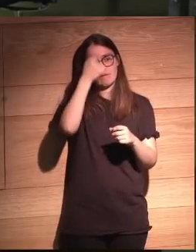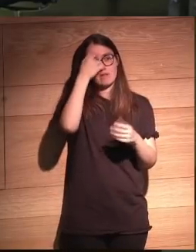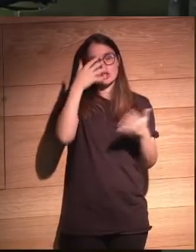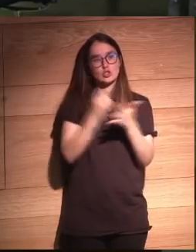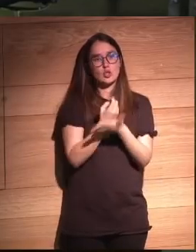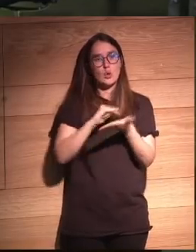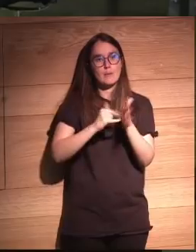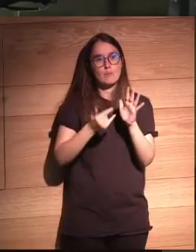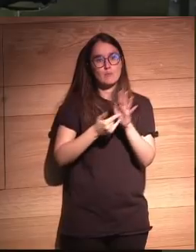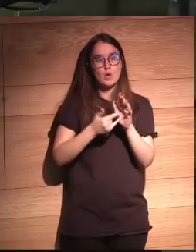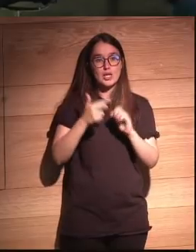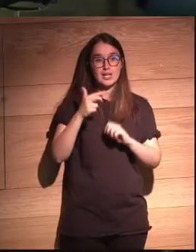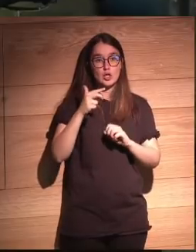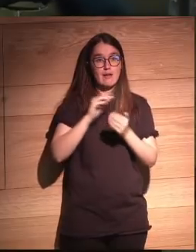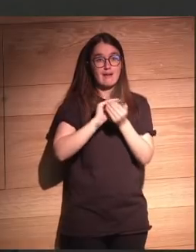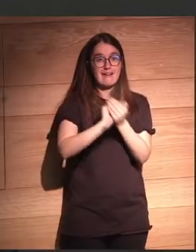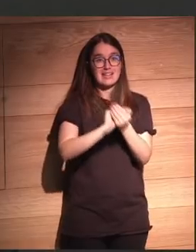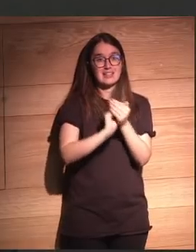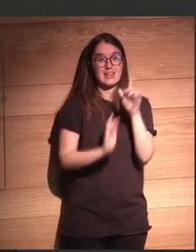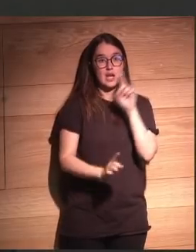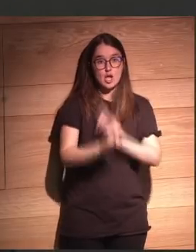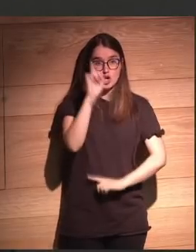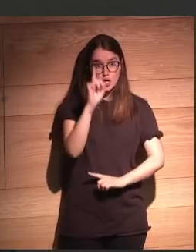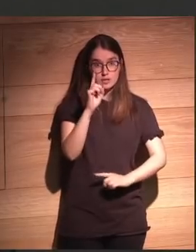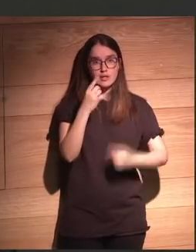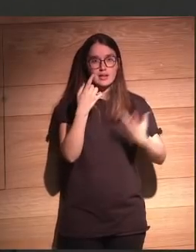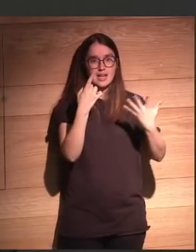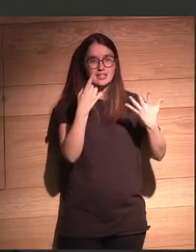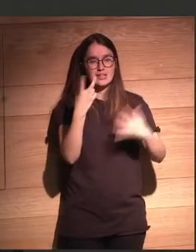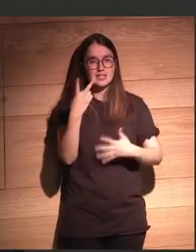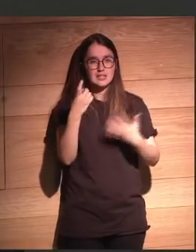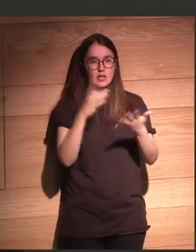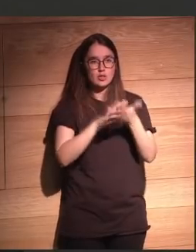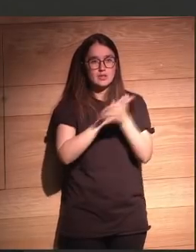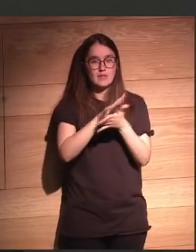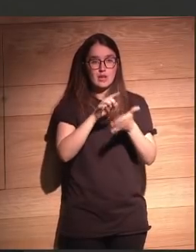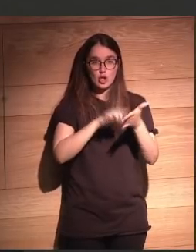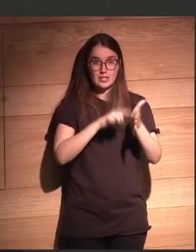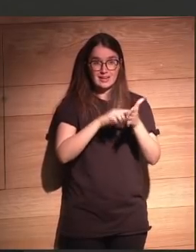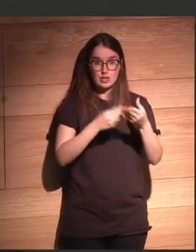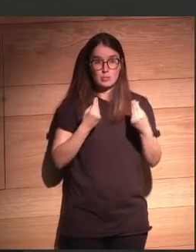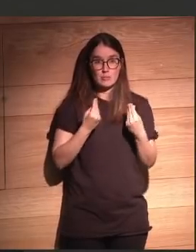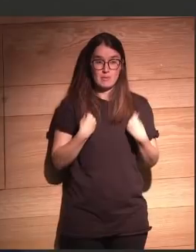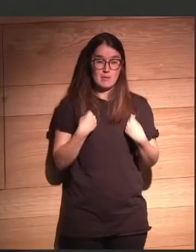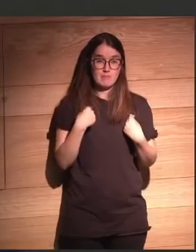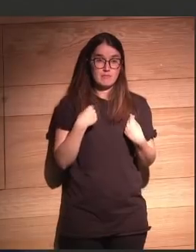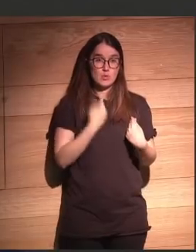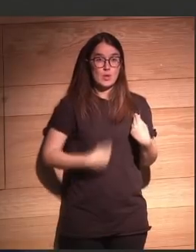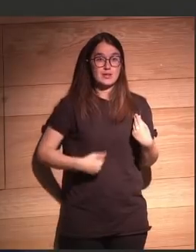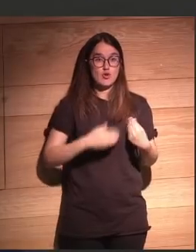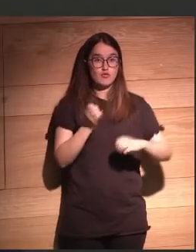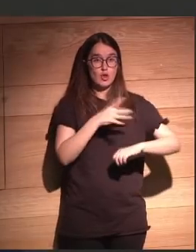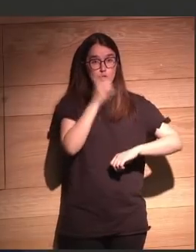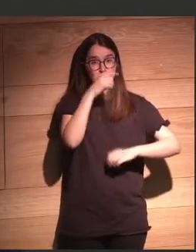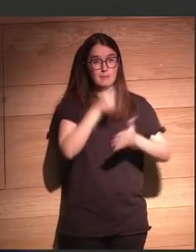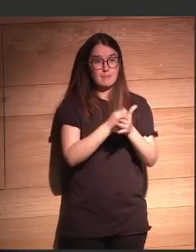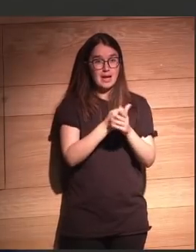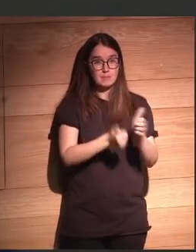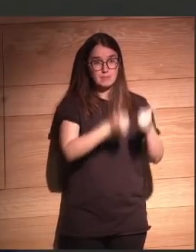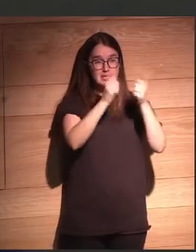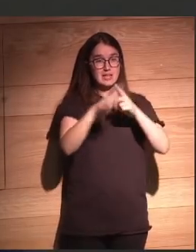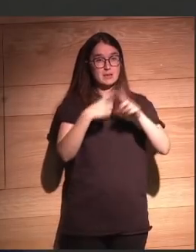el proyecto de Castellana Norte. En la 62 habla de que los inquilinos de fondos buitre pagan más y además hacen ellos